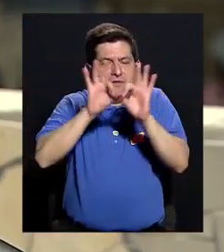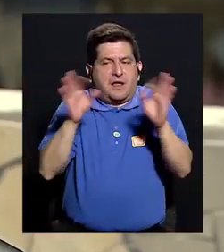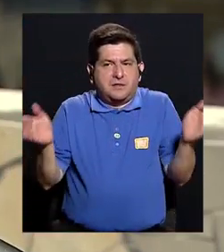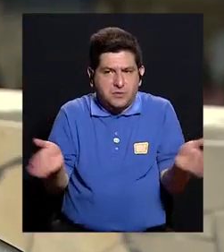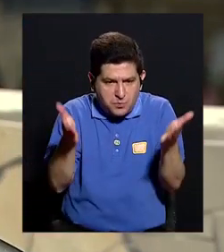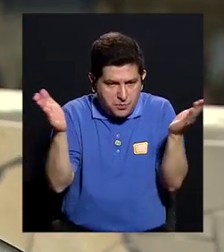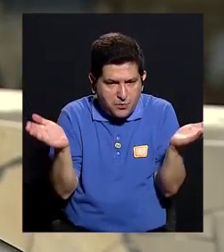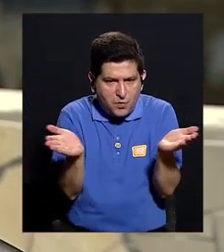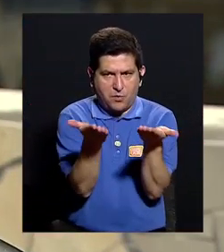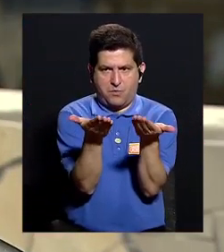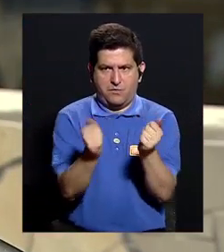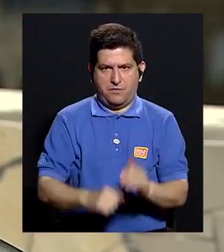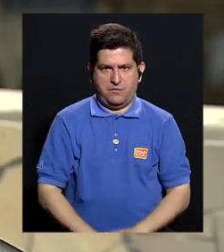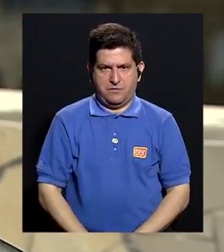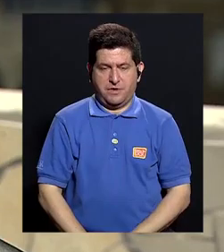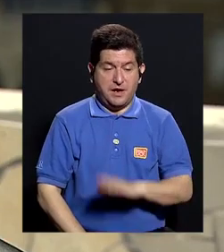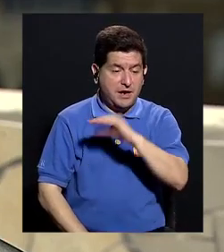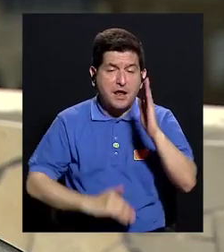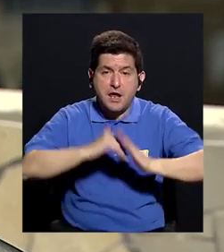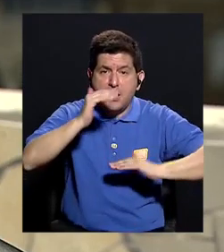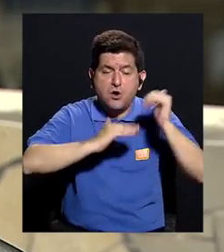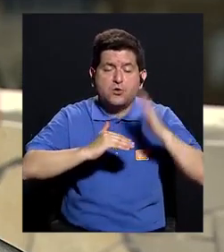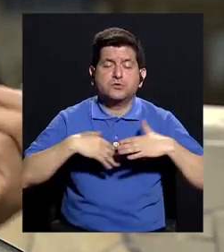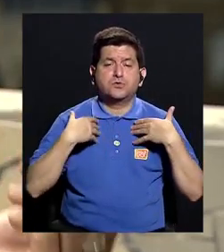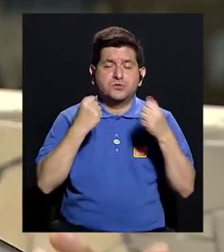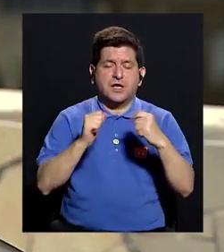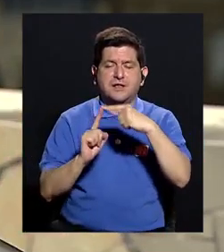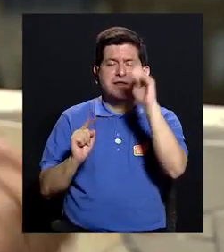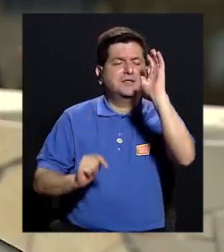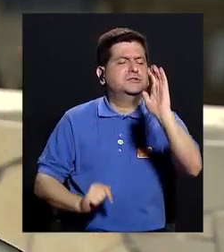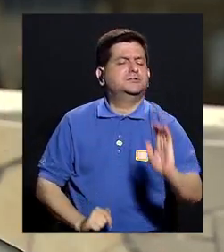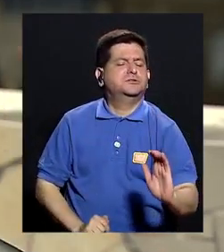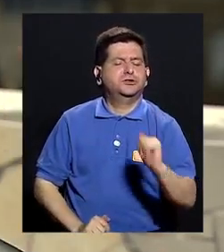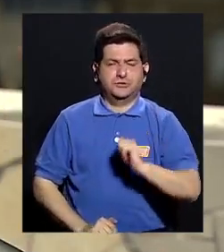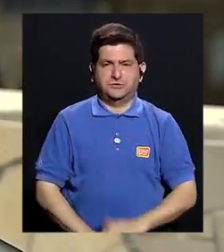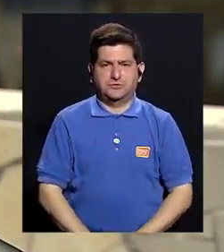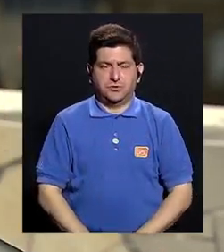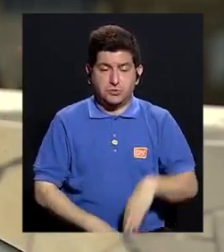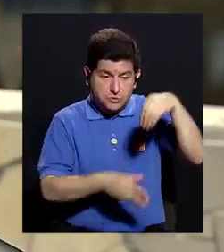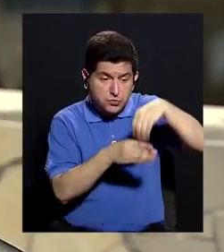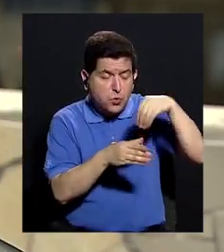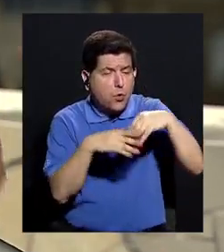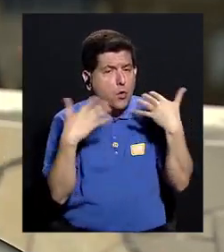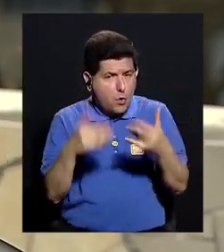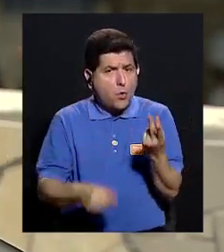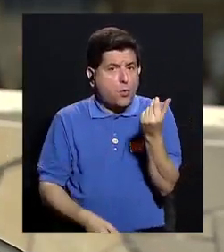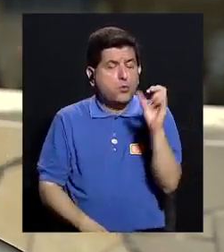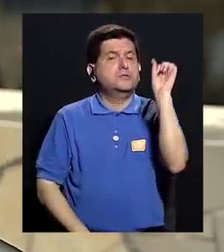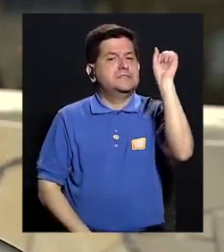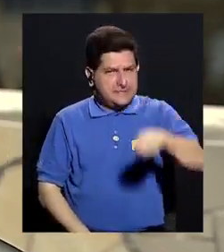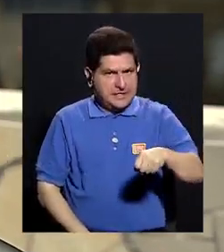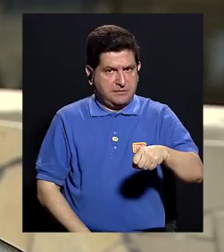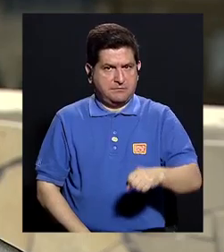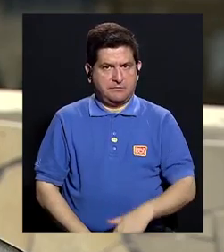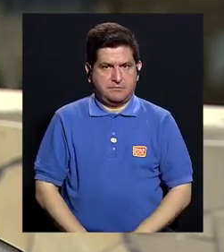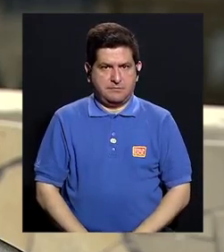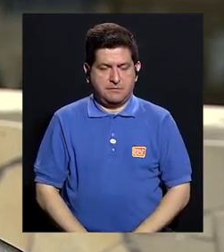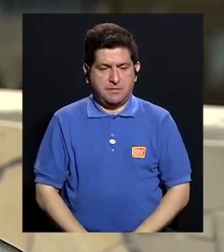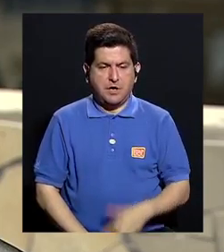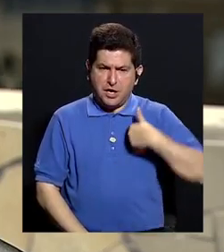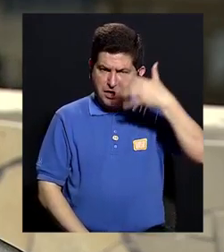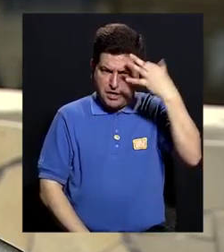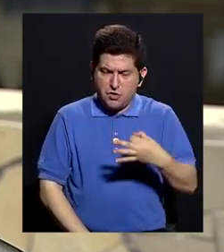ver con la promoción con la construcción de estas saludes de pequeñitos y hay que invertir mucho dinero claro que sí y en